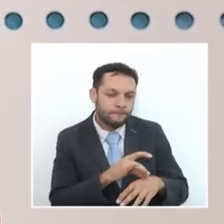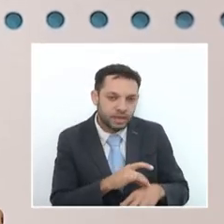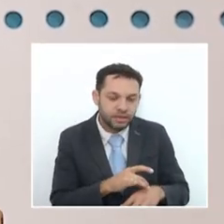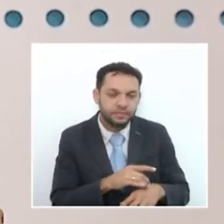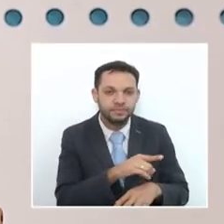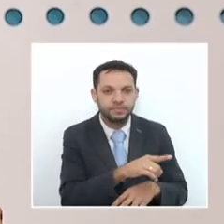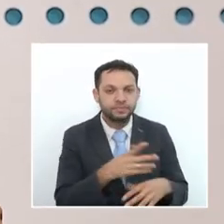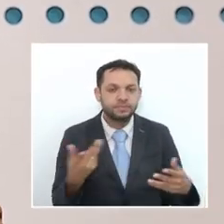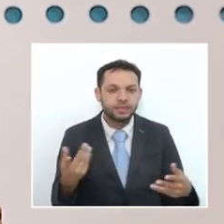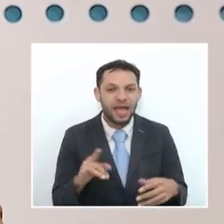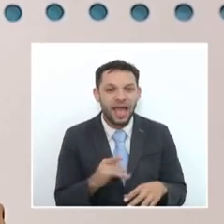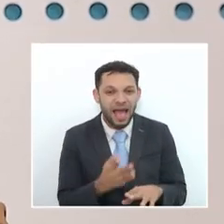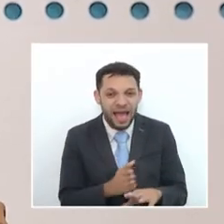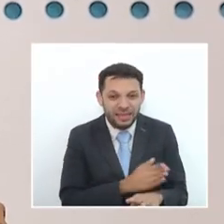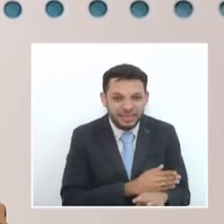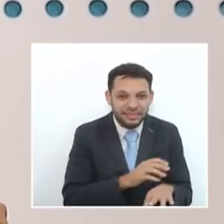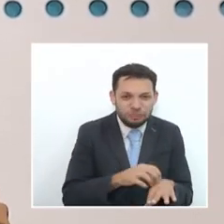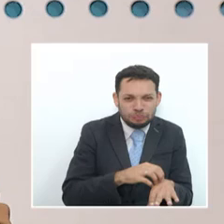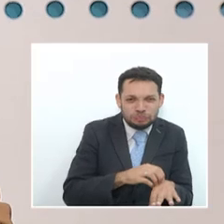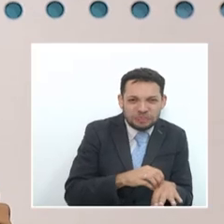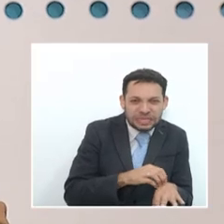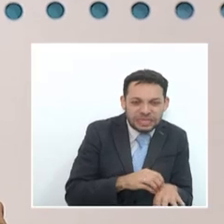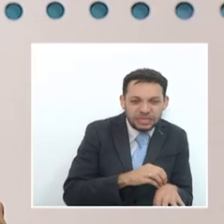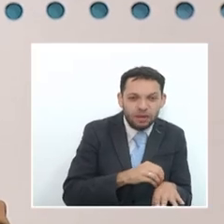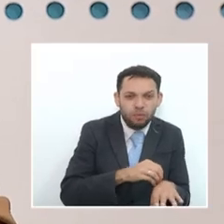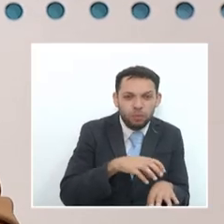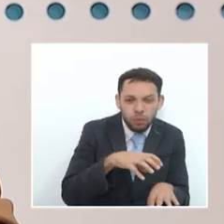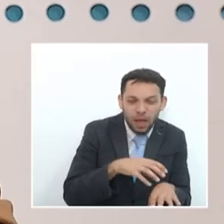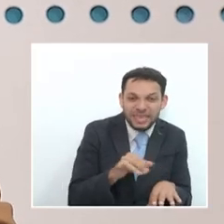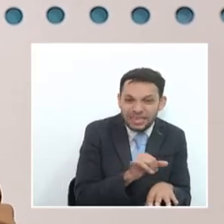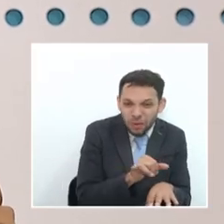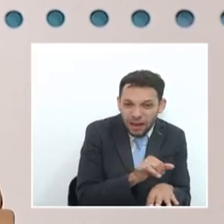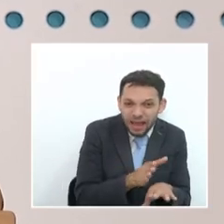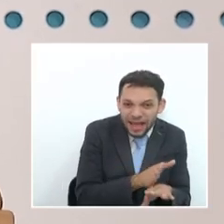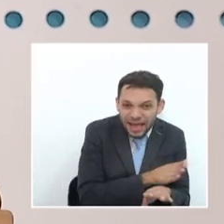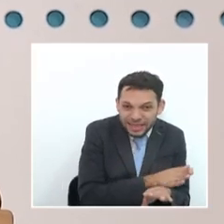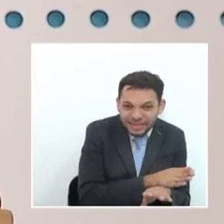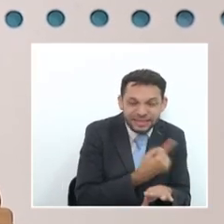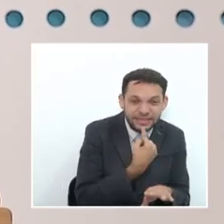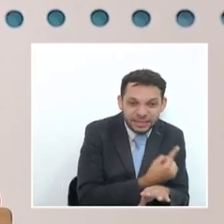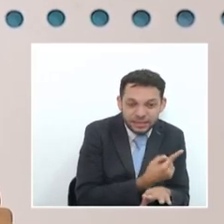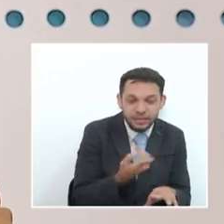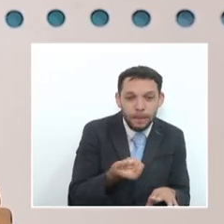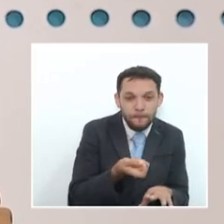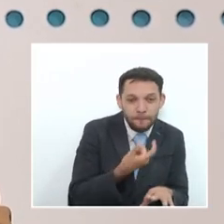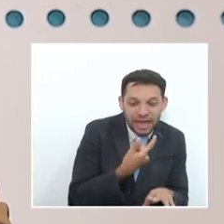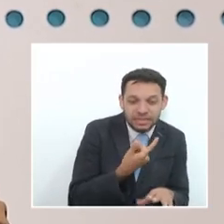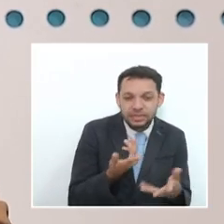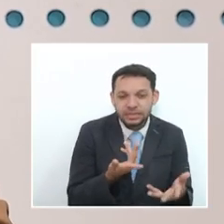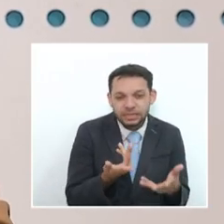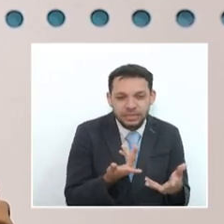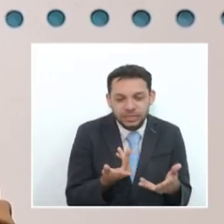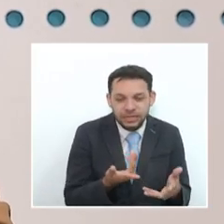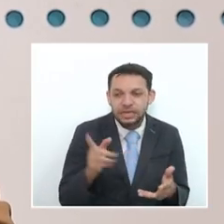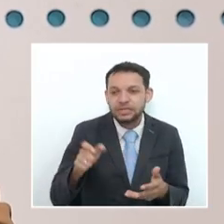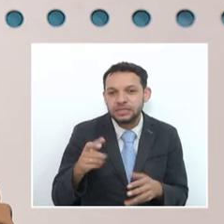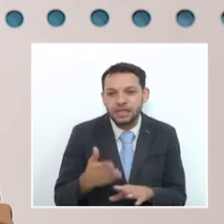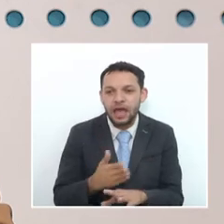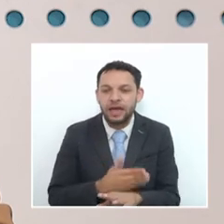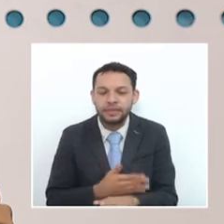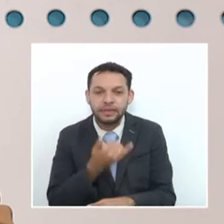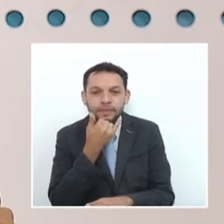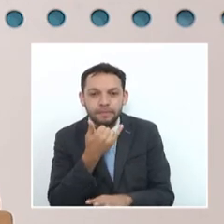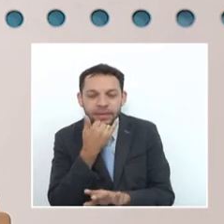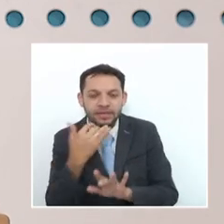una urticaria y se me hincha la piel y demás, y me han mandado X medicamento y necesito otro mejor porque no me